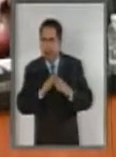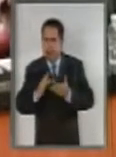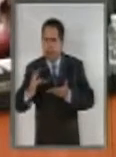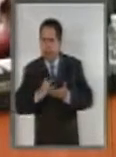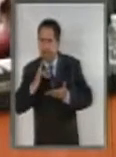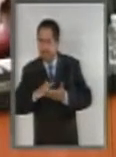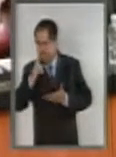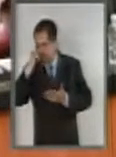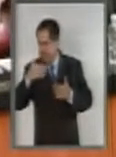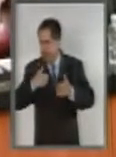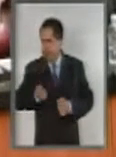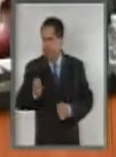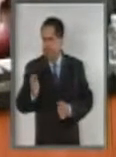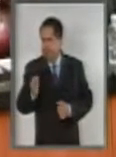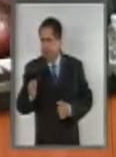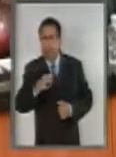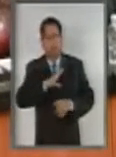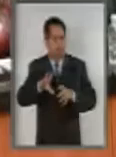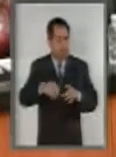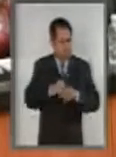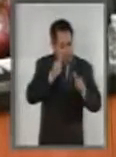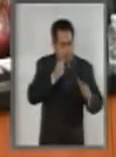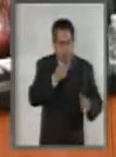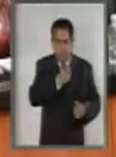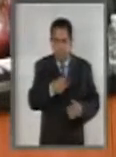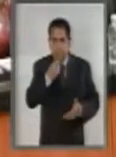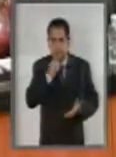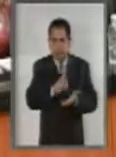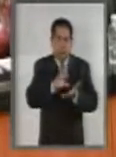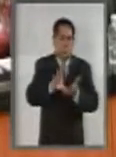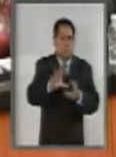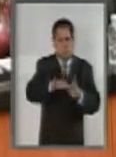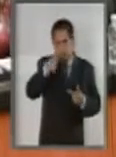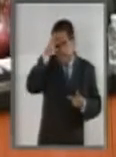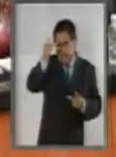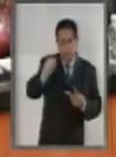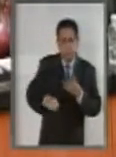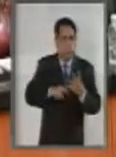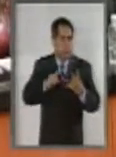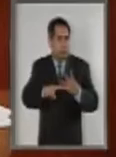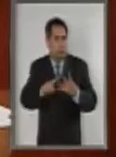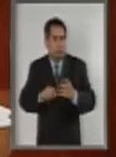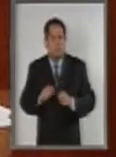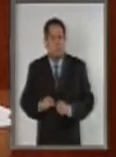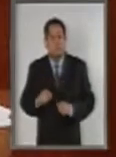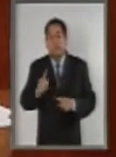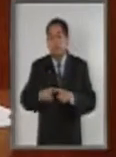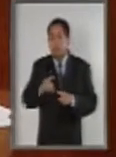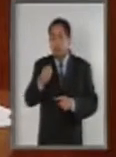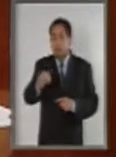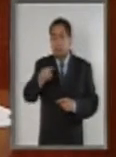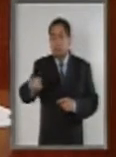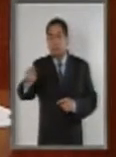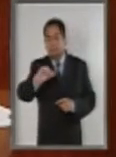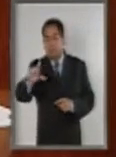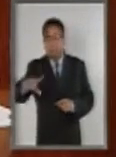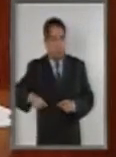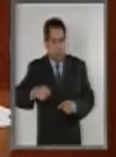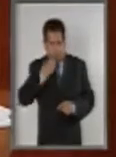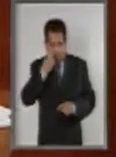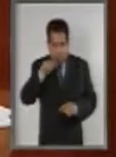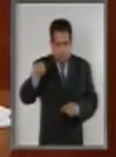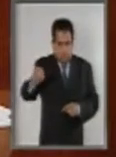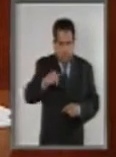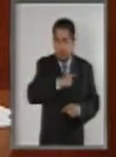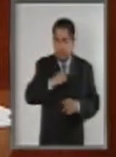atender alumnos con discapacidad y con aptitudes sobresalientes. Cuarto, se obliga a la autoridad a asegurar la